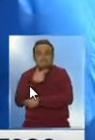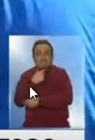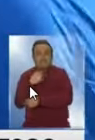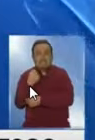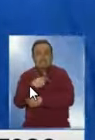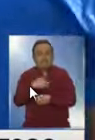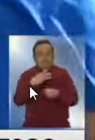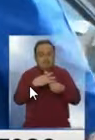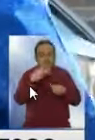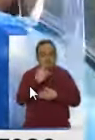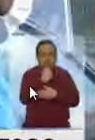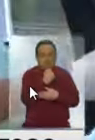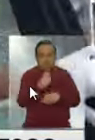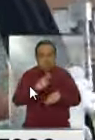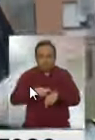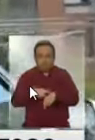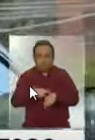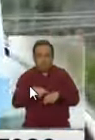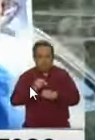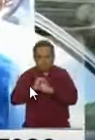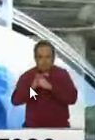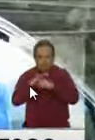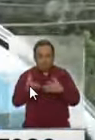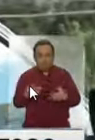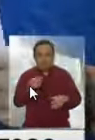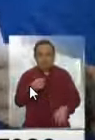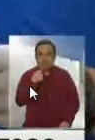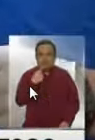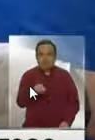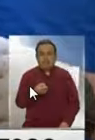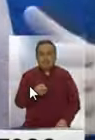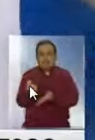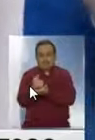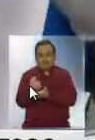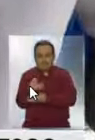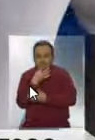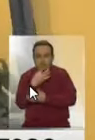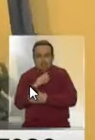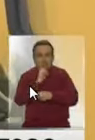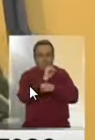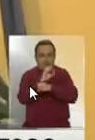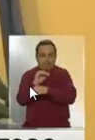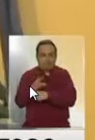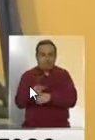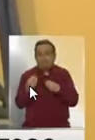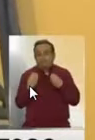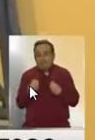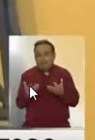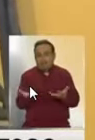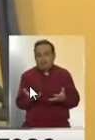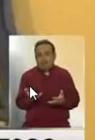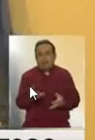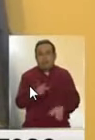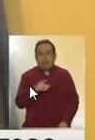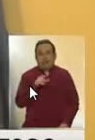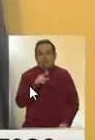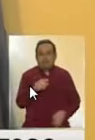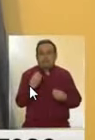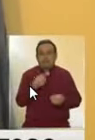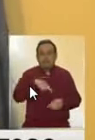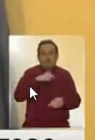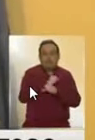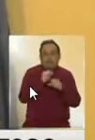a los adultos mayores en tiempos de pandemia, estableciendo la botica ciudadana a domicilio. Súper bueno, una buena alternativa para